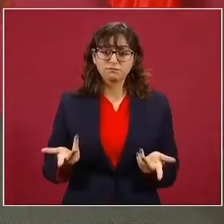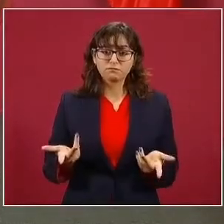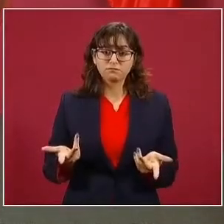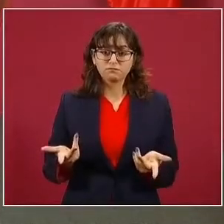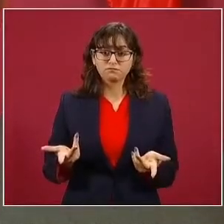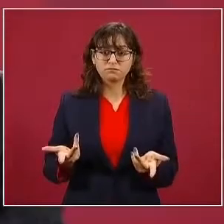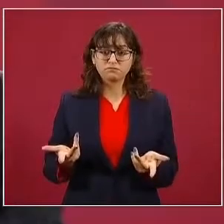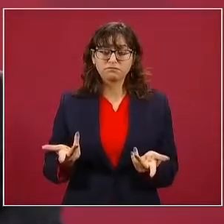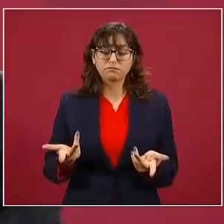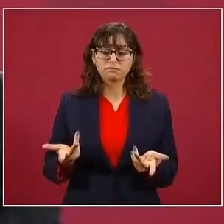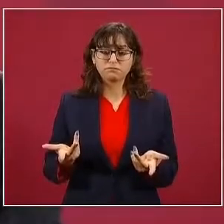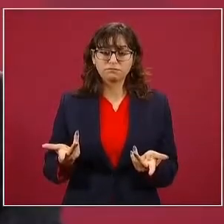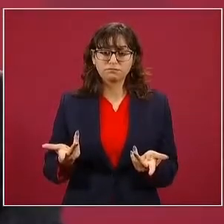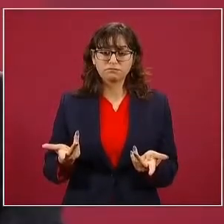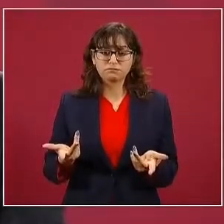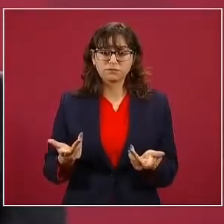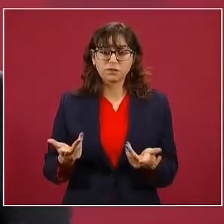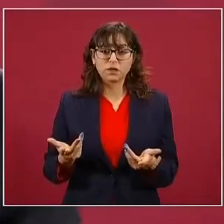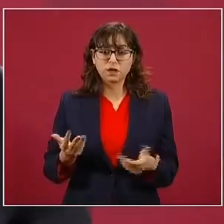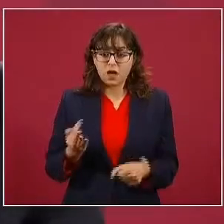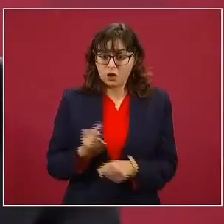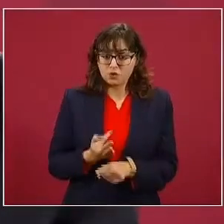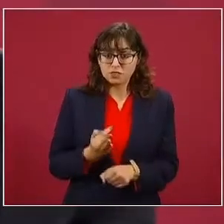afortunadamente, aún cuando